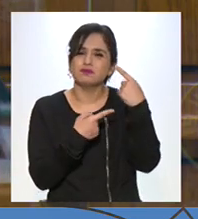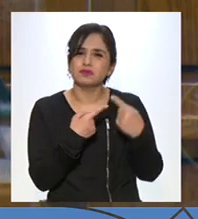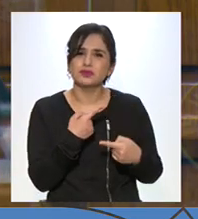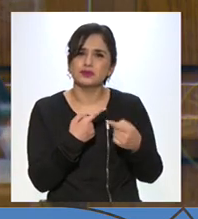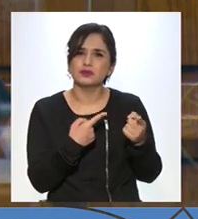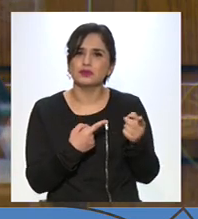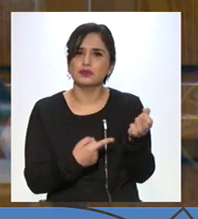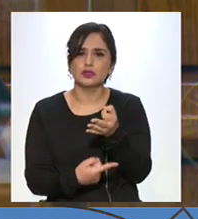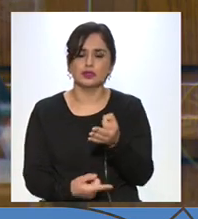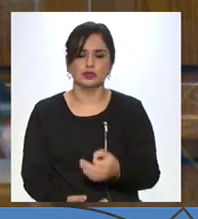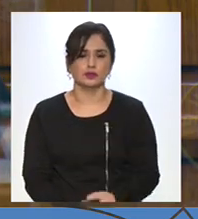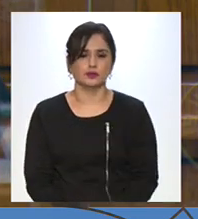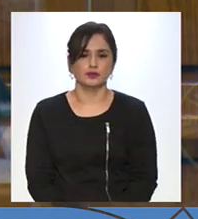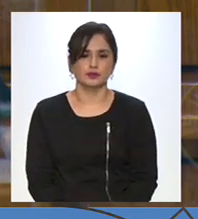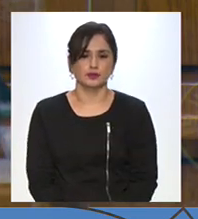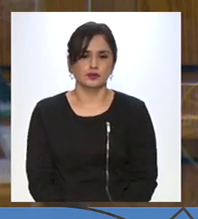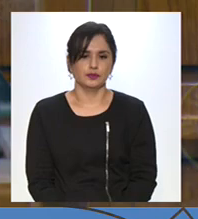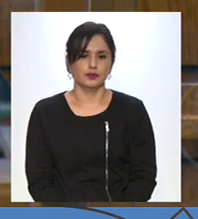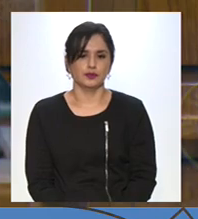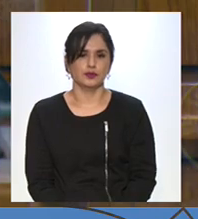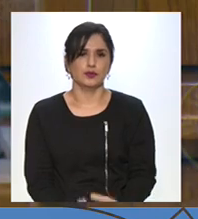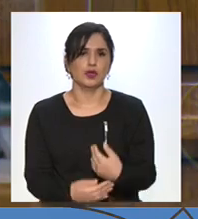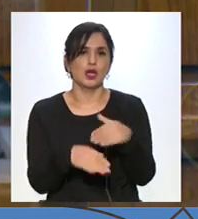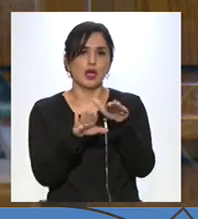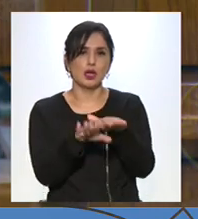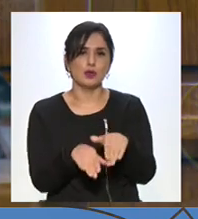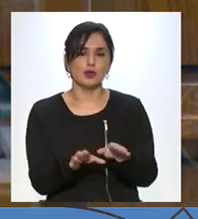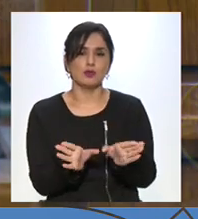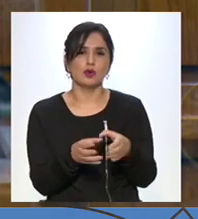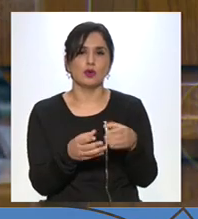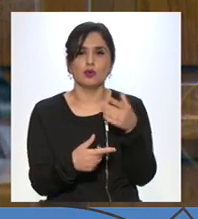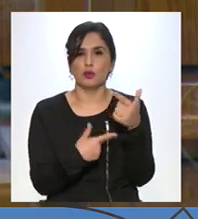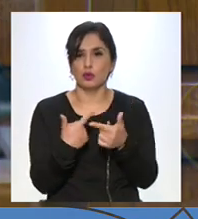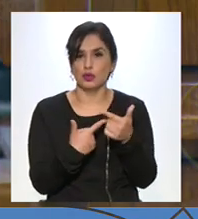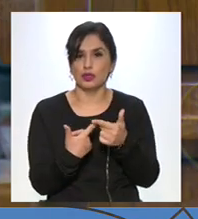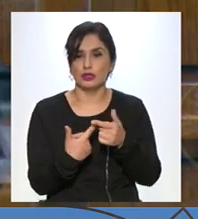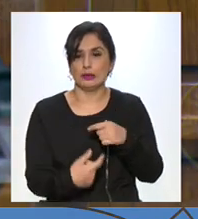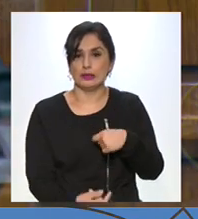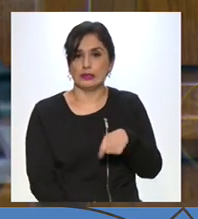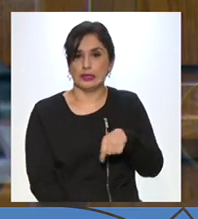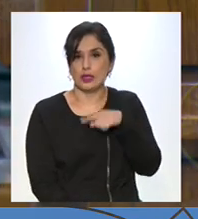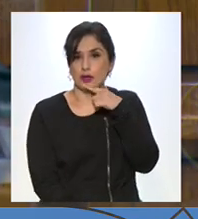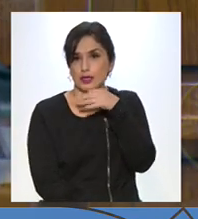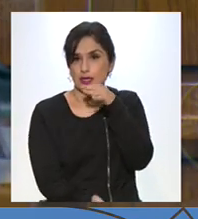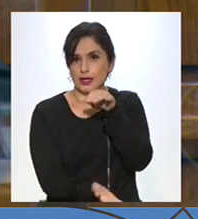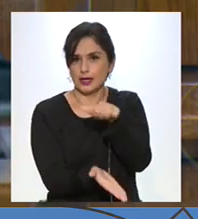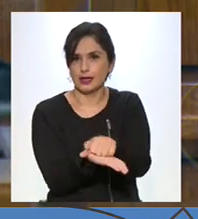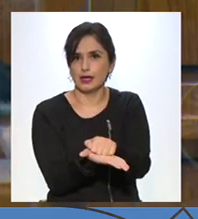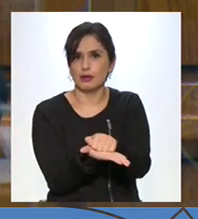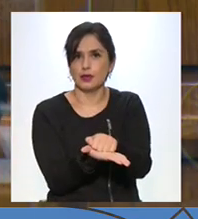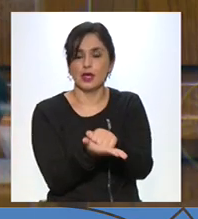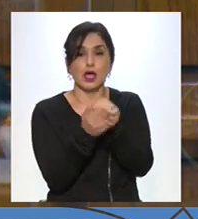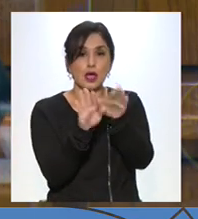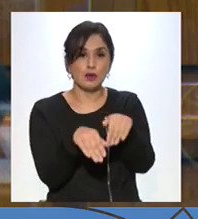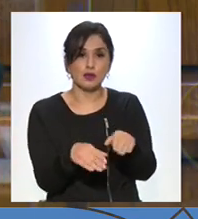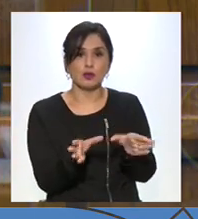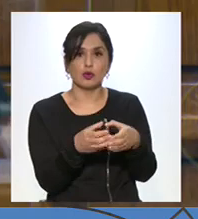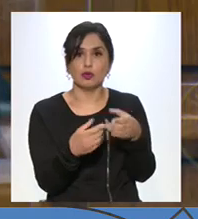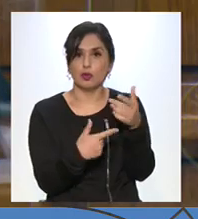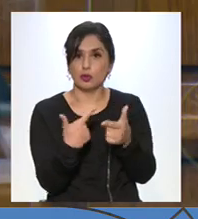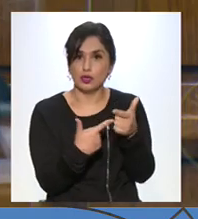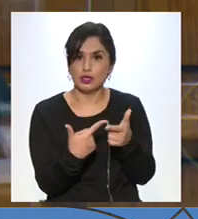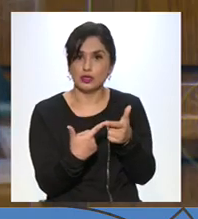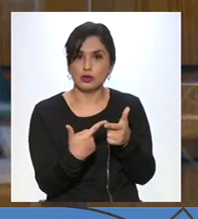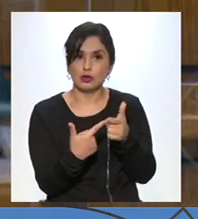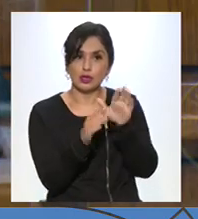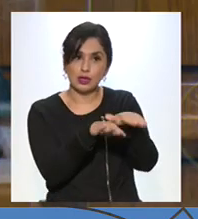afirmación. El mismo partido del senador que alega eso, y el mismo partido, y probablemente el mismo